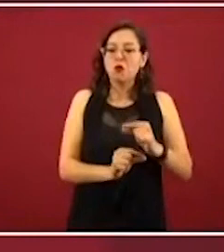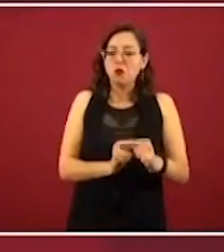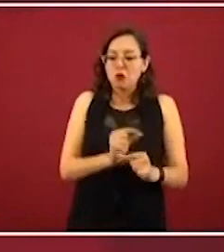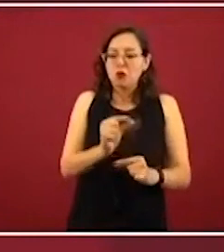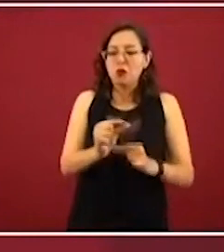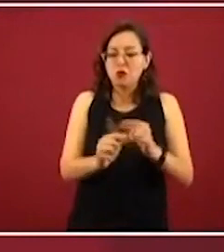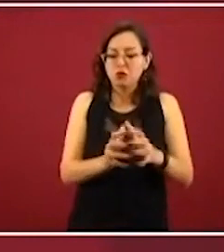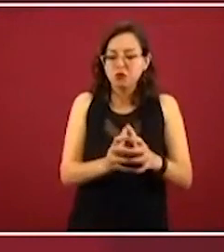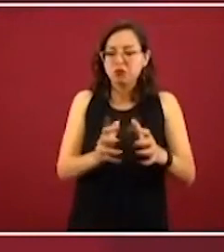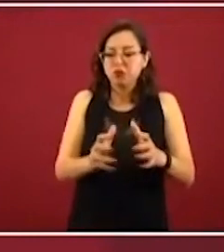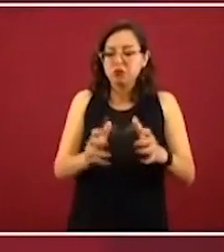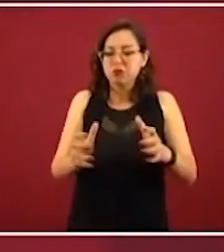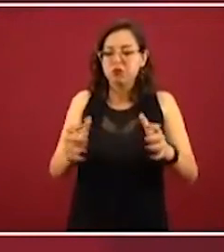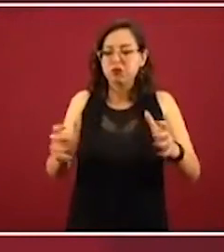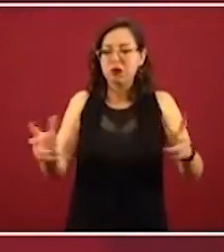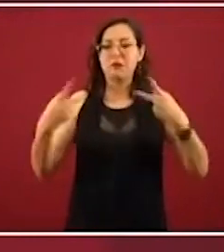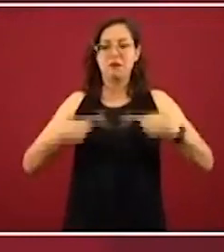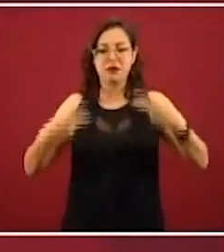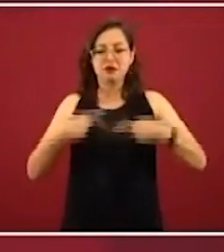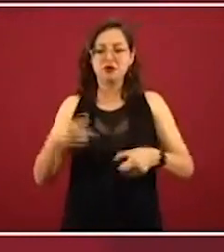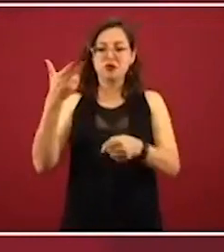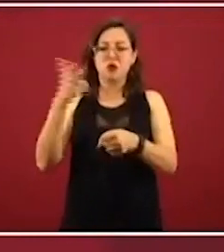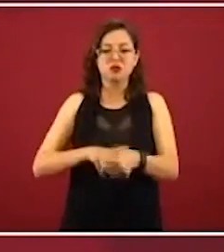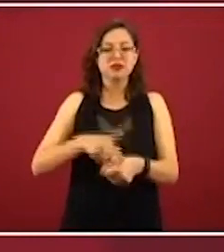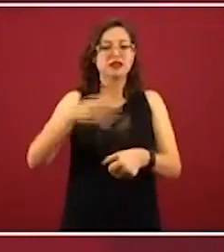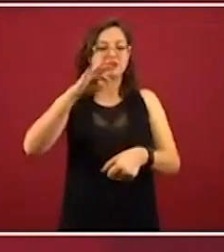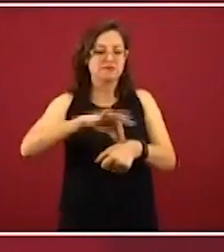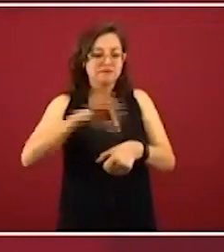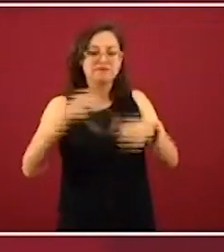permita atender a las personas enfermas, sobre todo las críticamente enfermas.